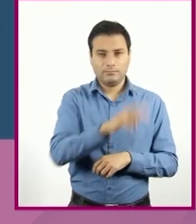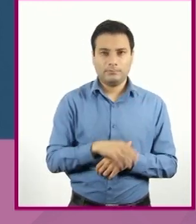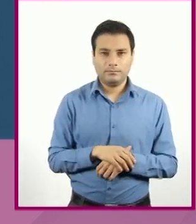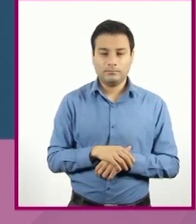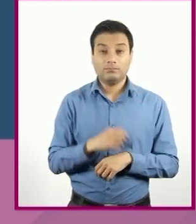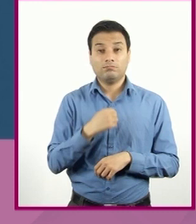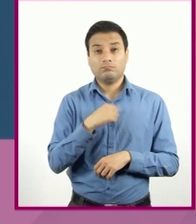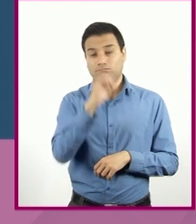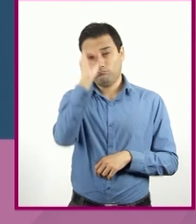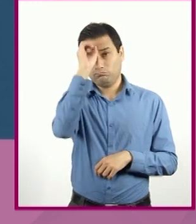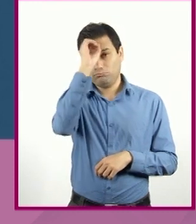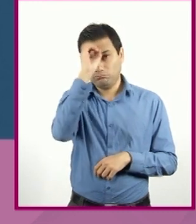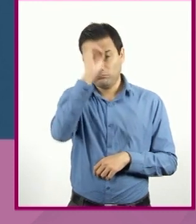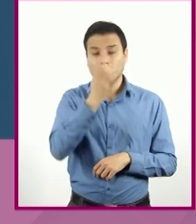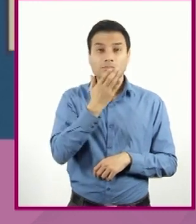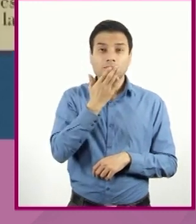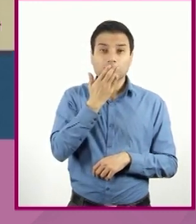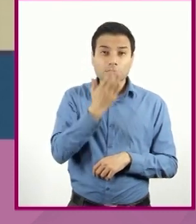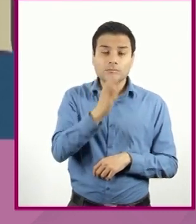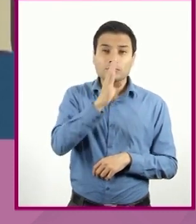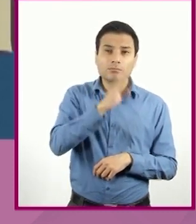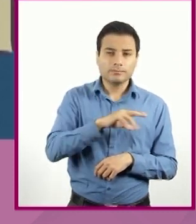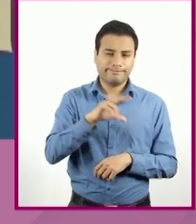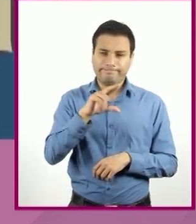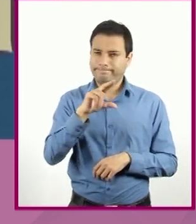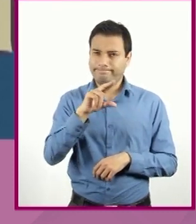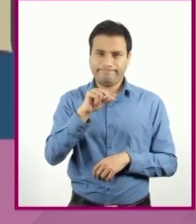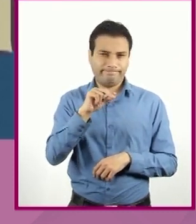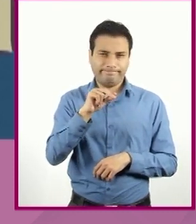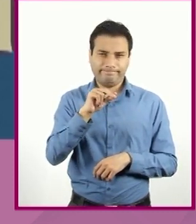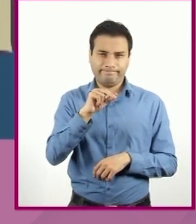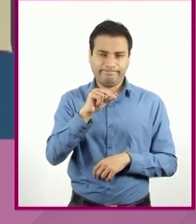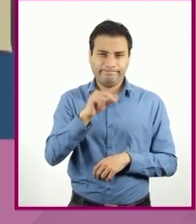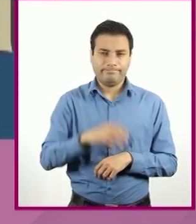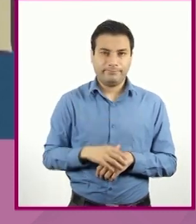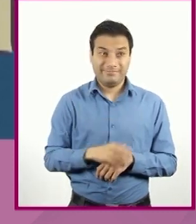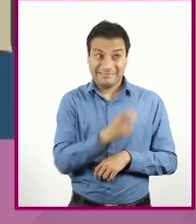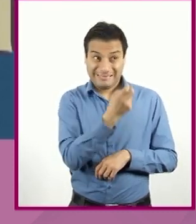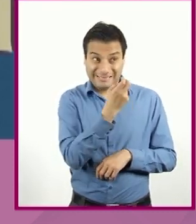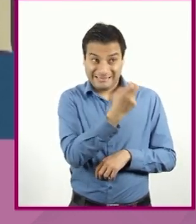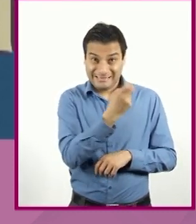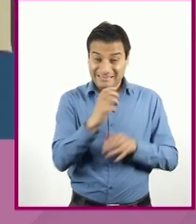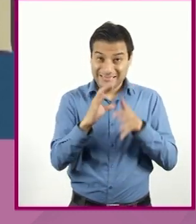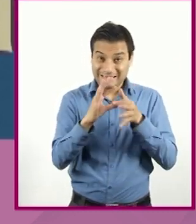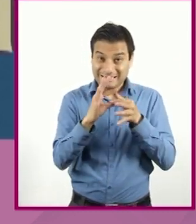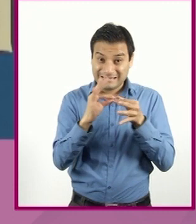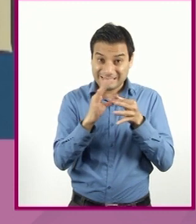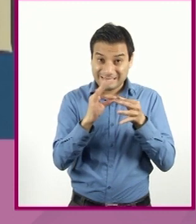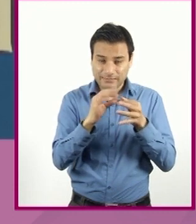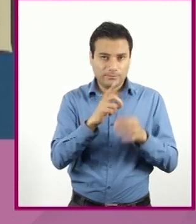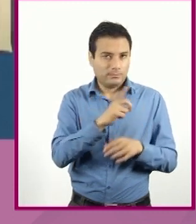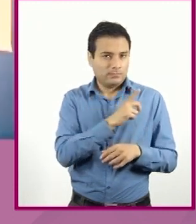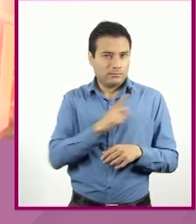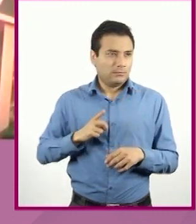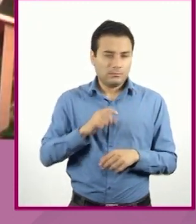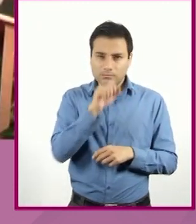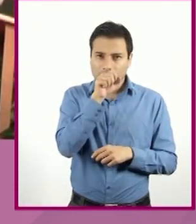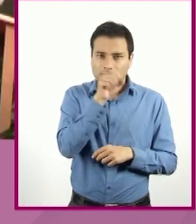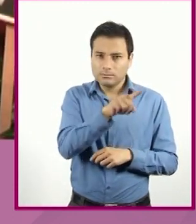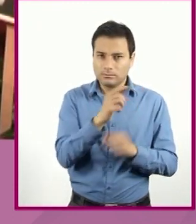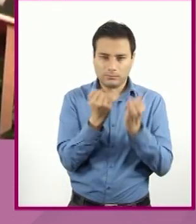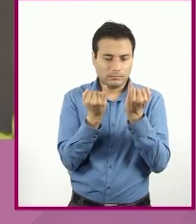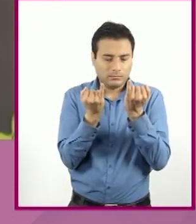juicios personales. Se debe transmitir ese mensaje sin alterar las ideas.